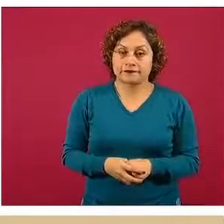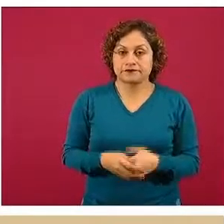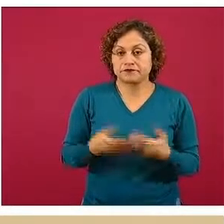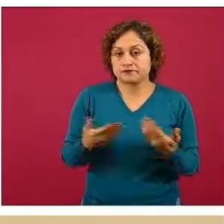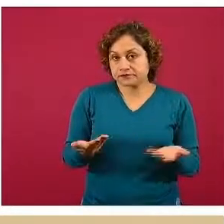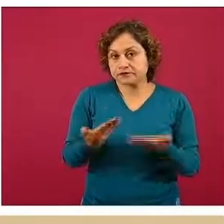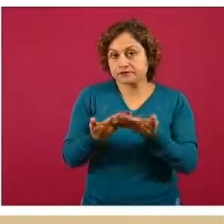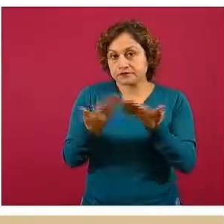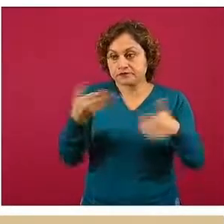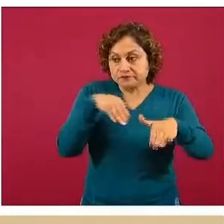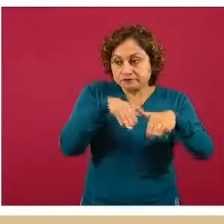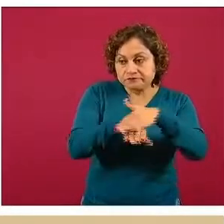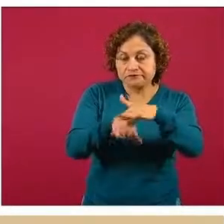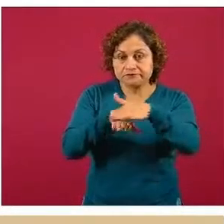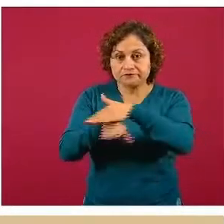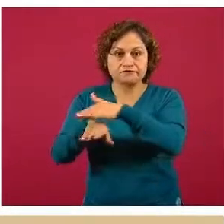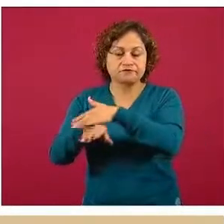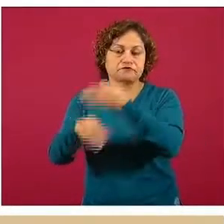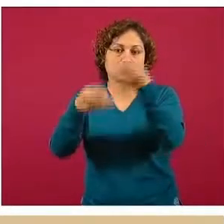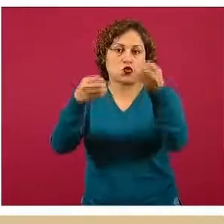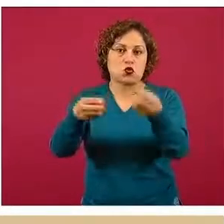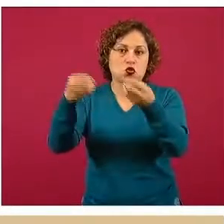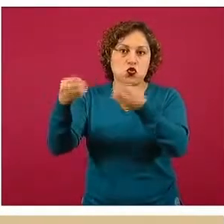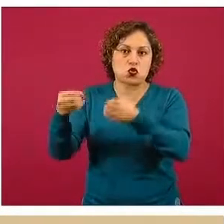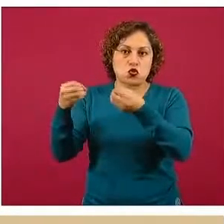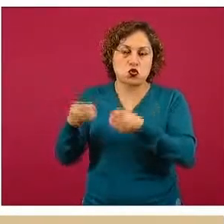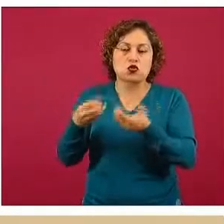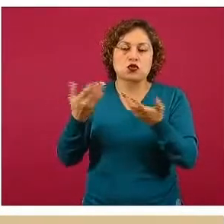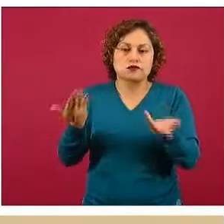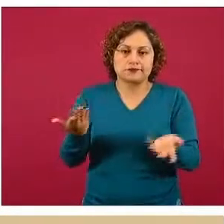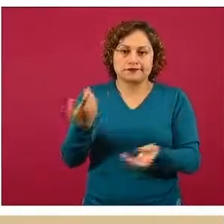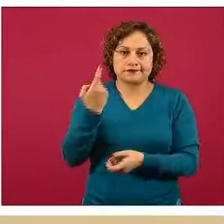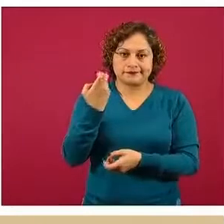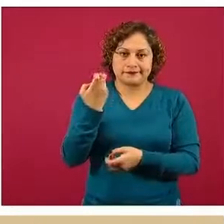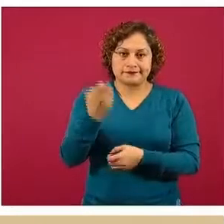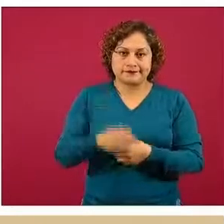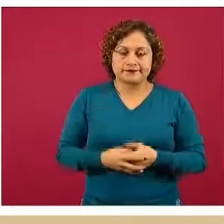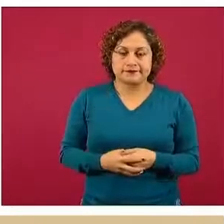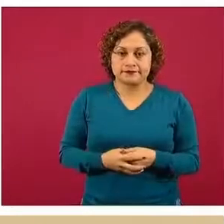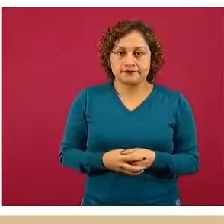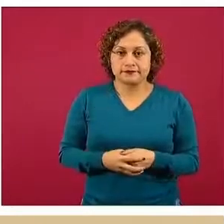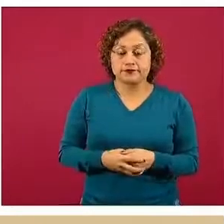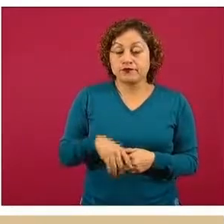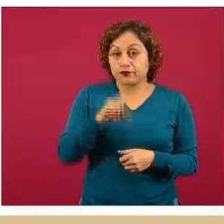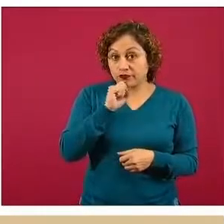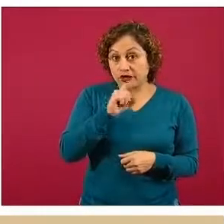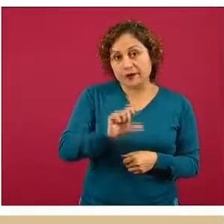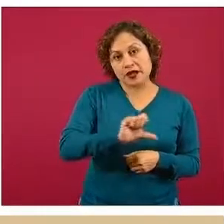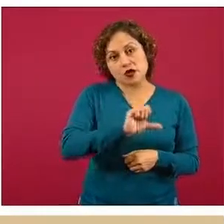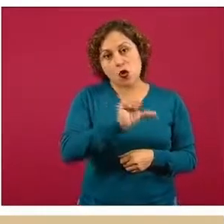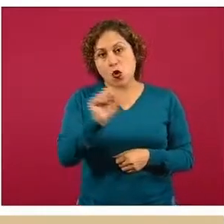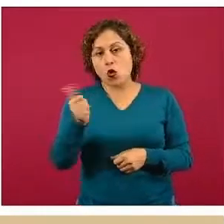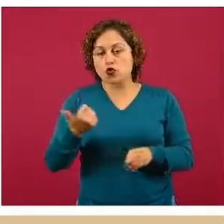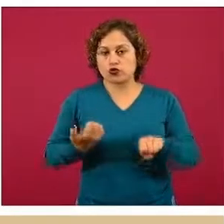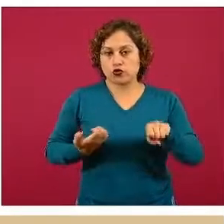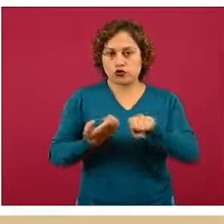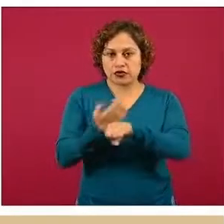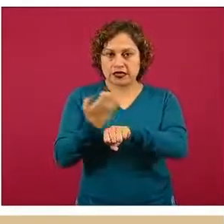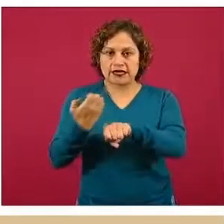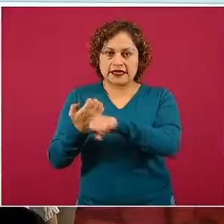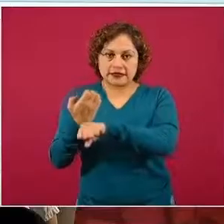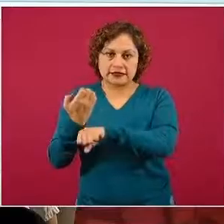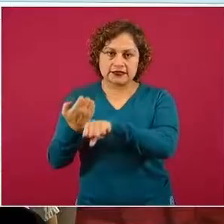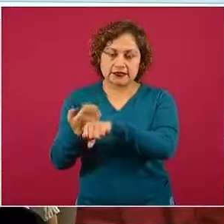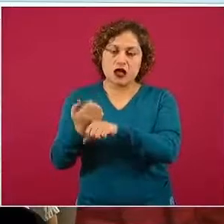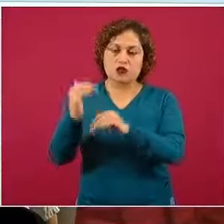mayor porcentaje de ocupación para efecto de este tipo de camas. Igualmente, la gran mayoría de entidades federativas